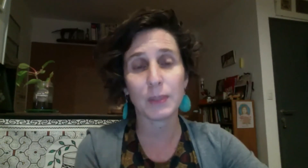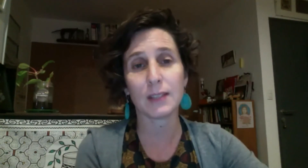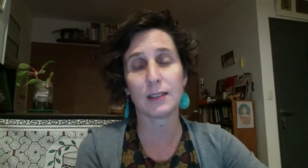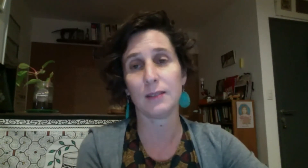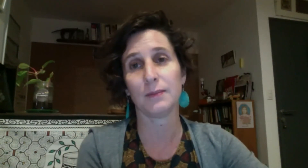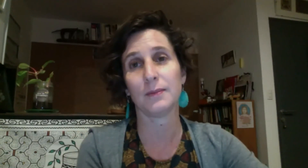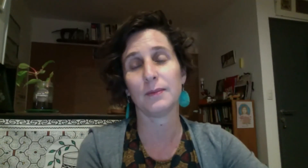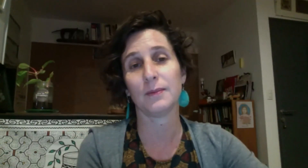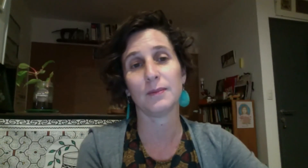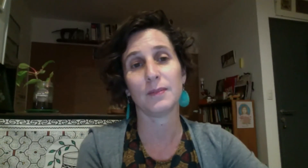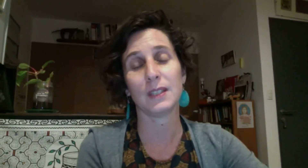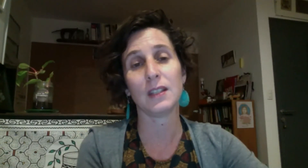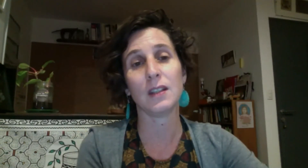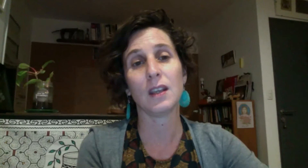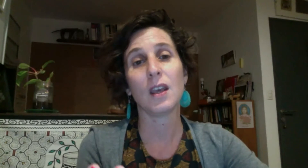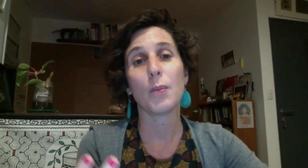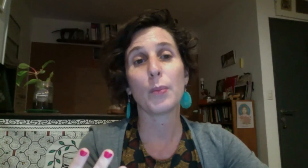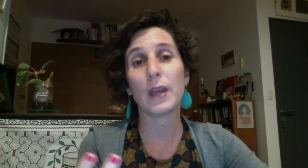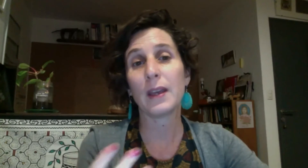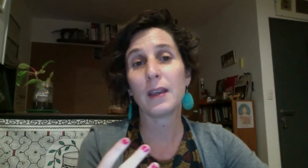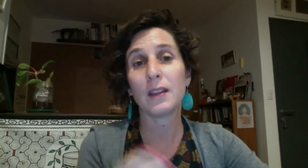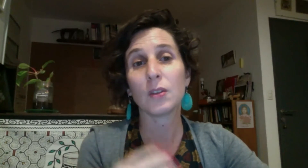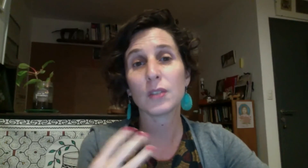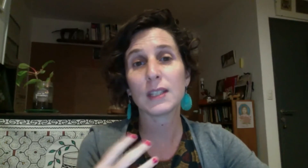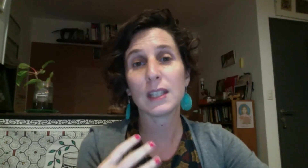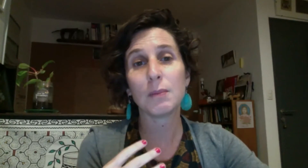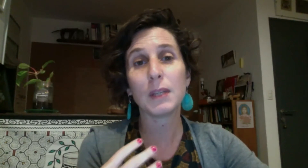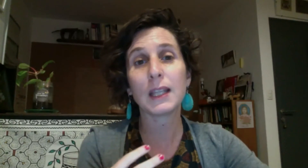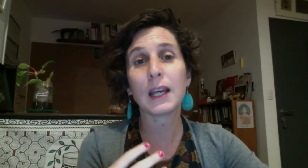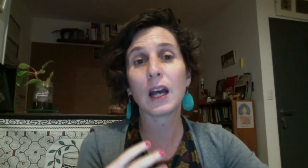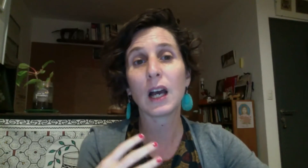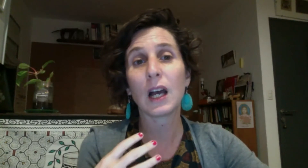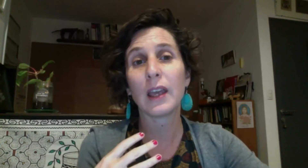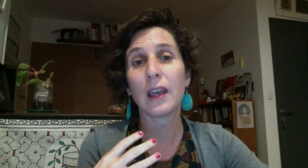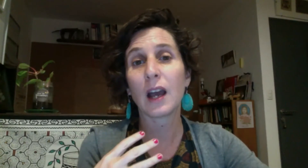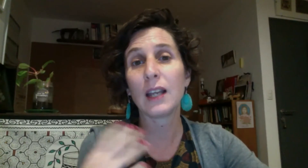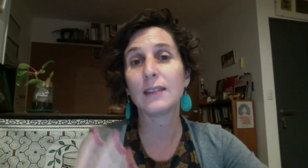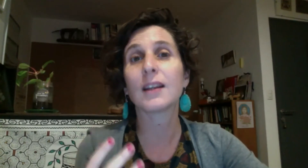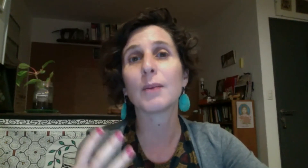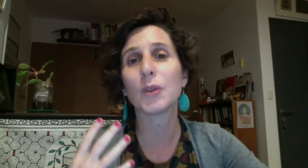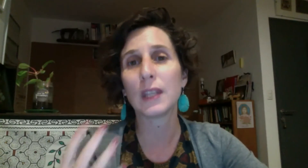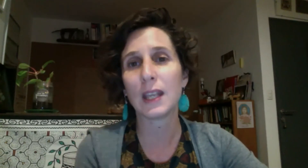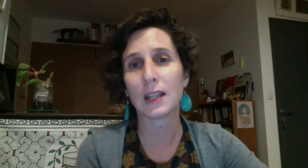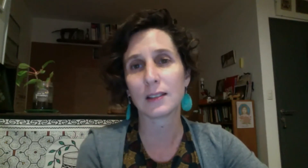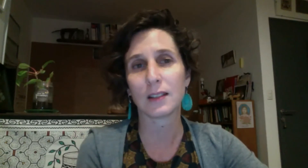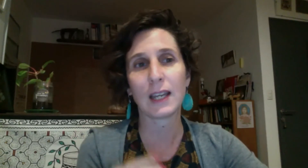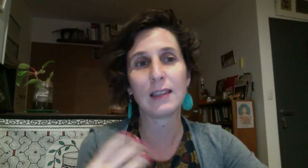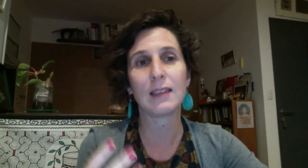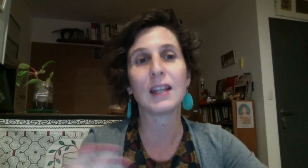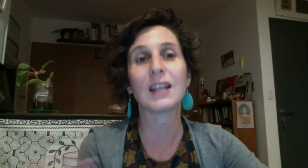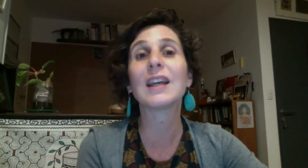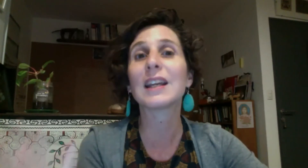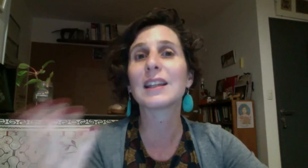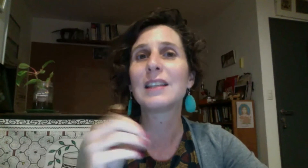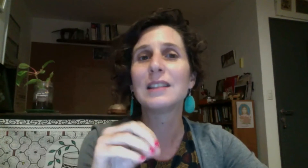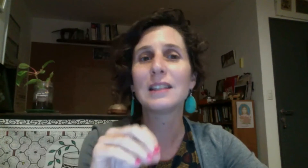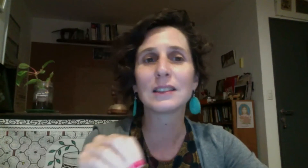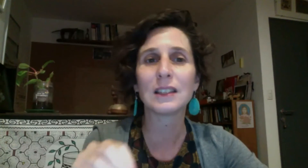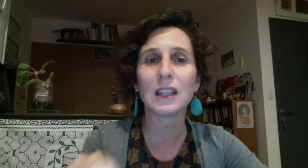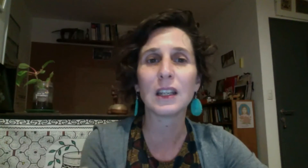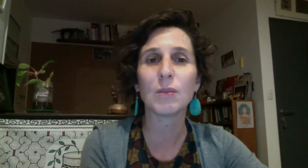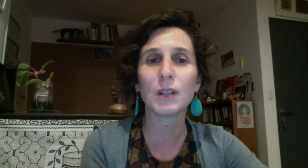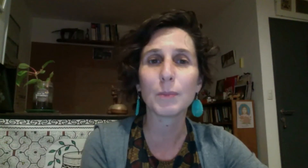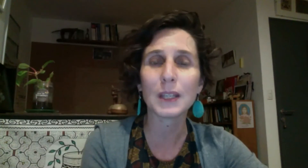esa pieza, ¿sí? Entonces invita al intercambio de ideas, a entender qué